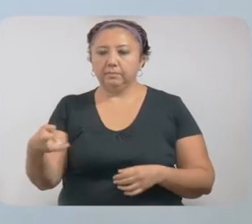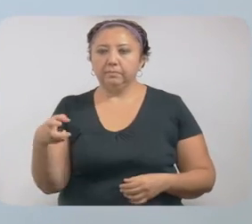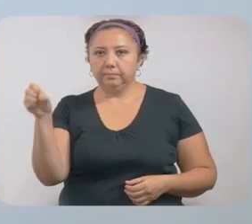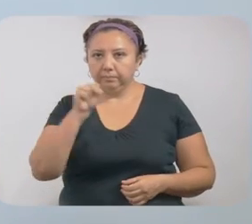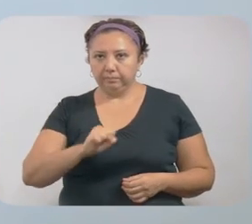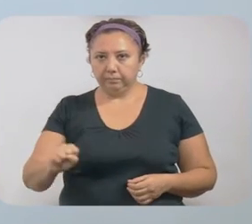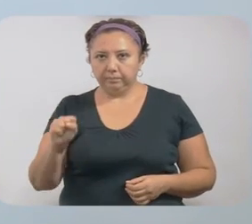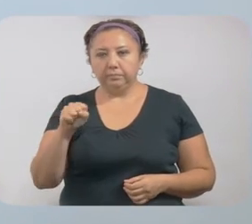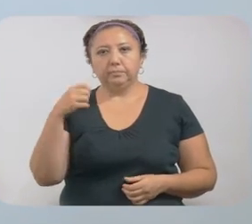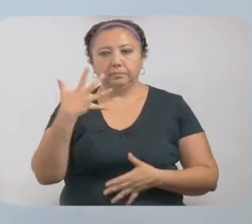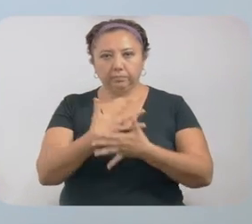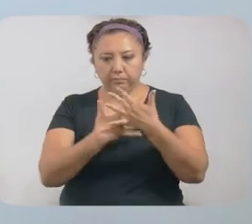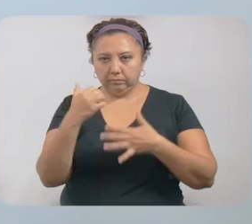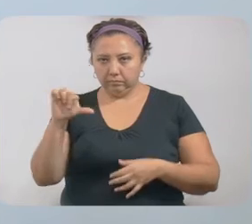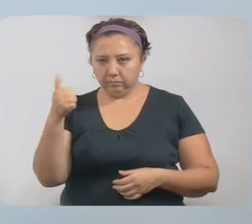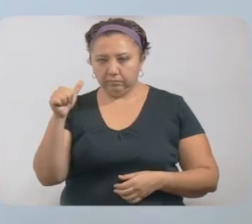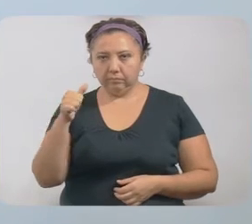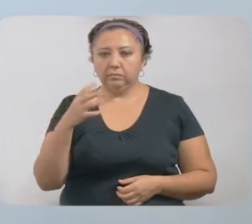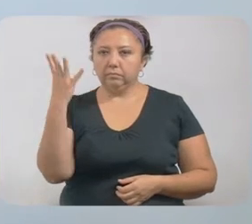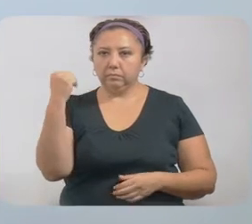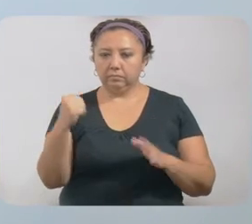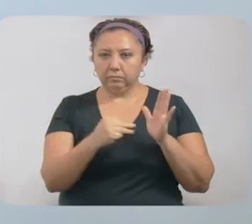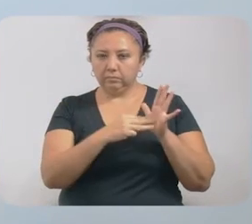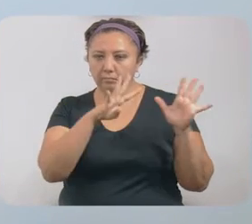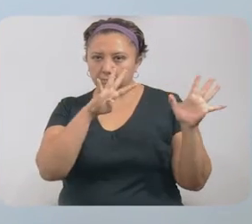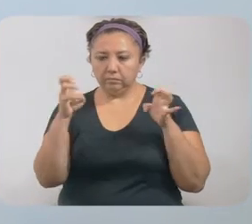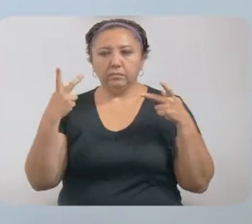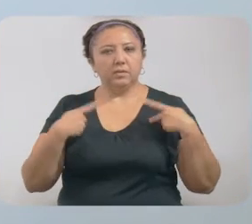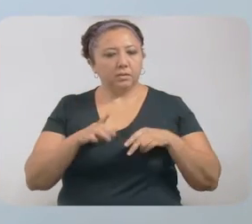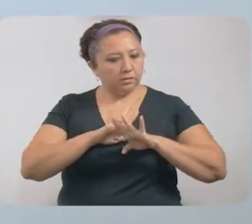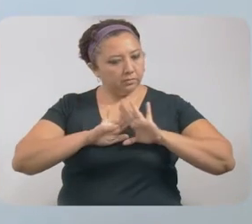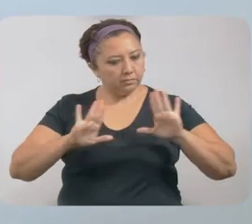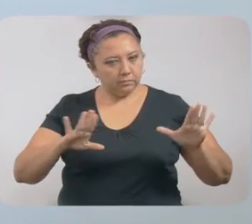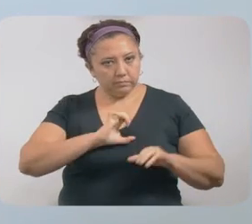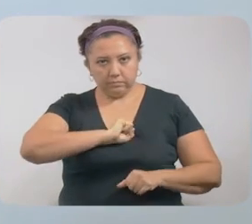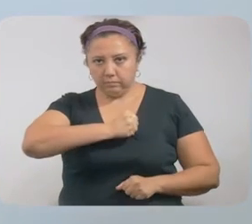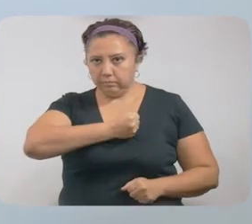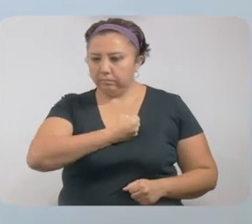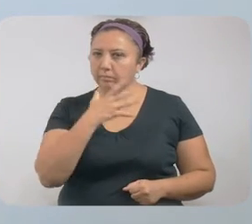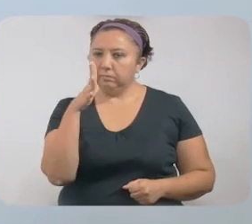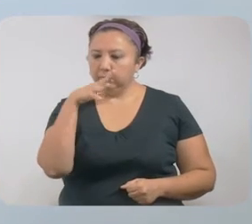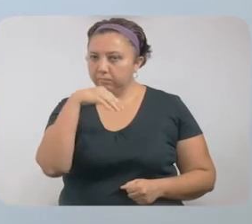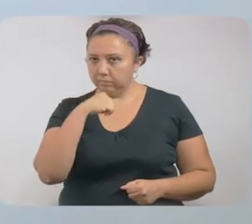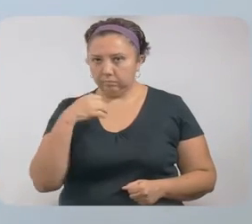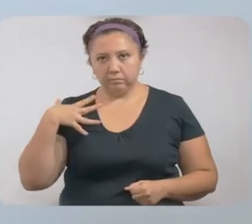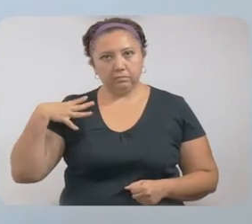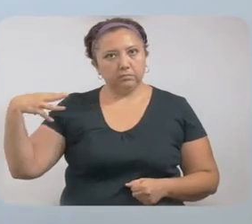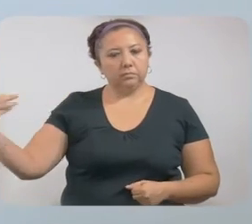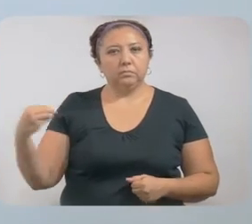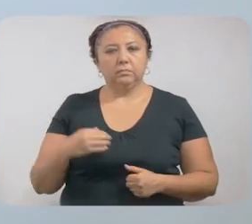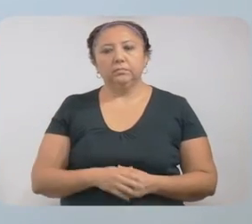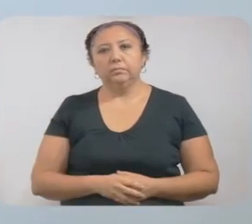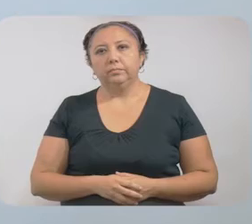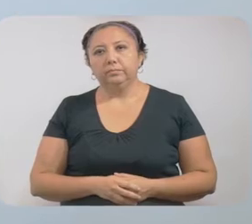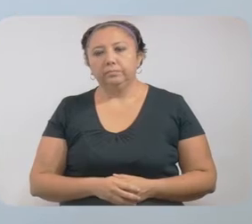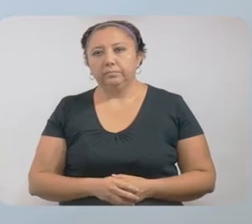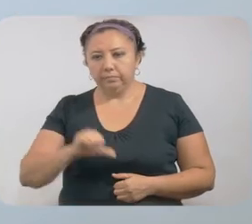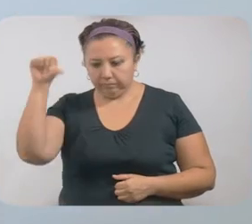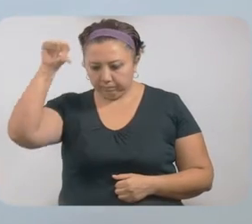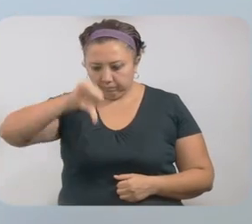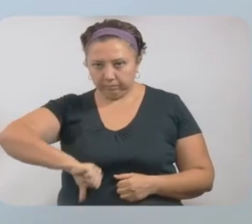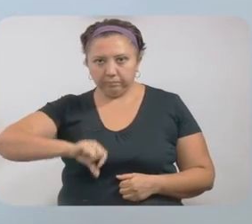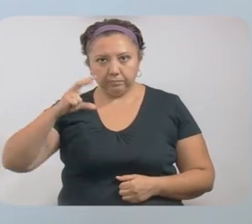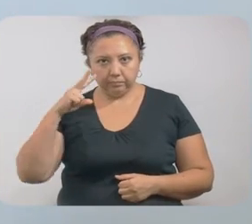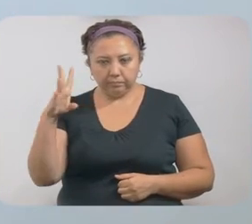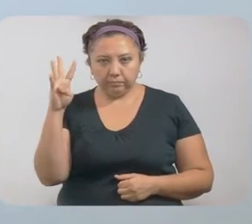de este sábado 15 de agosto. 9,900 pacientes ya se recuperaron. No presentan síntomas ni pueden contagiar. Hoy